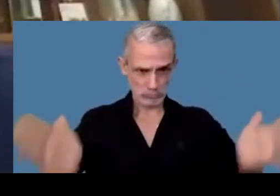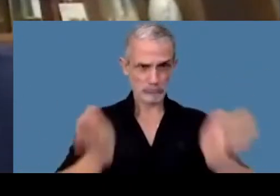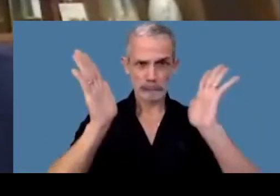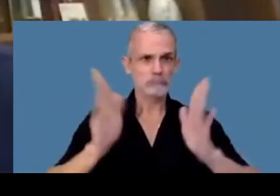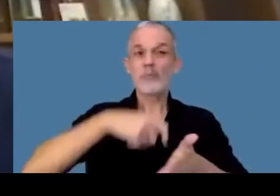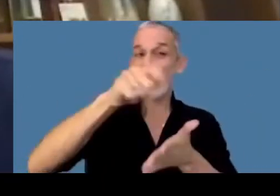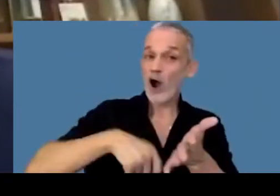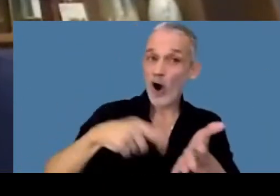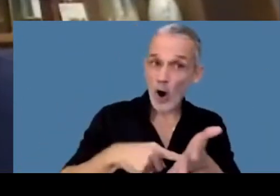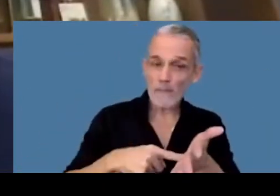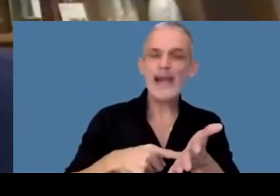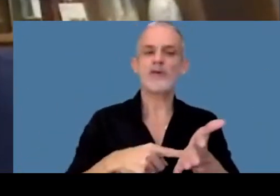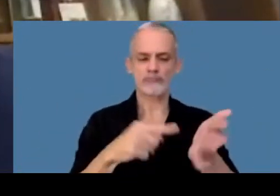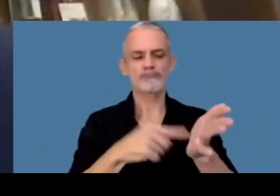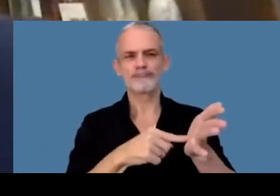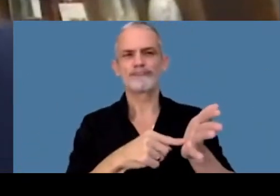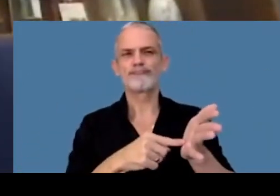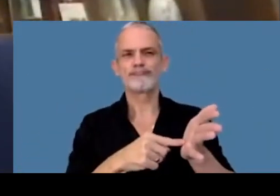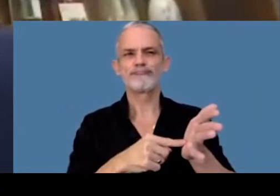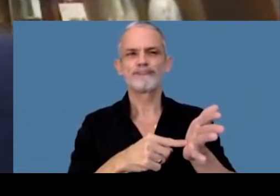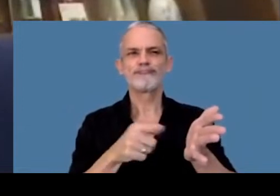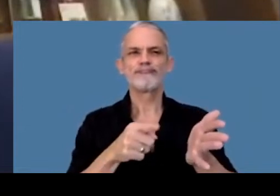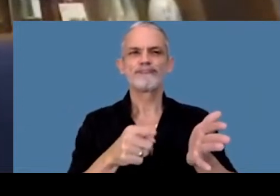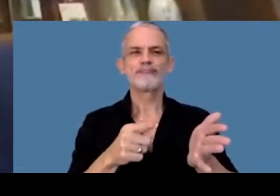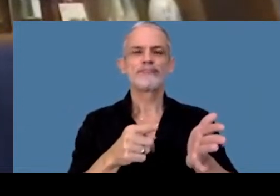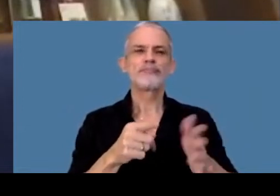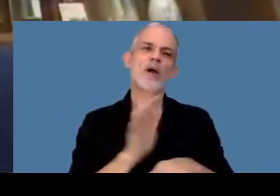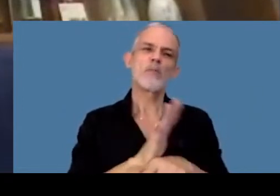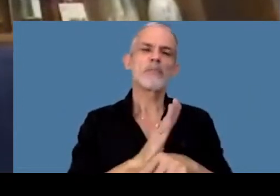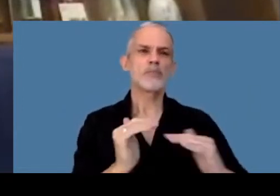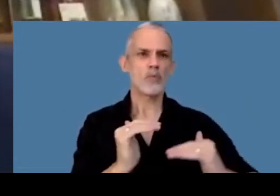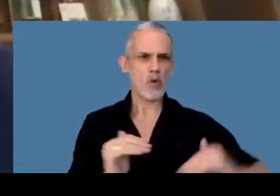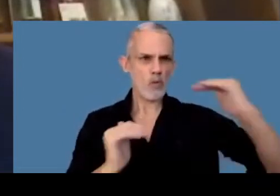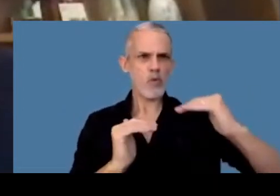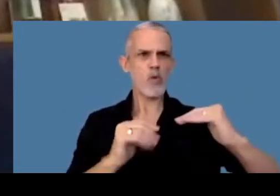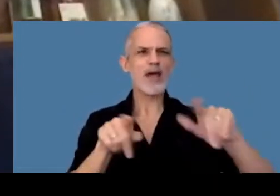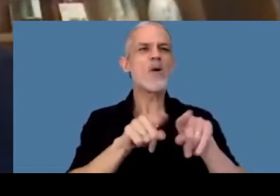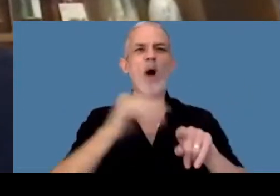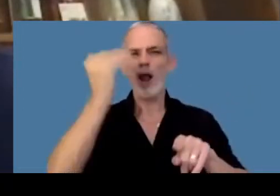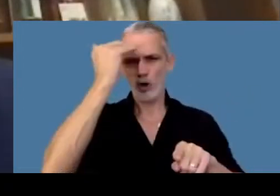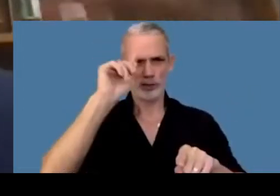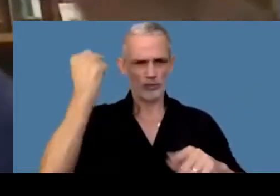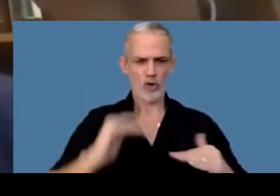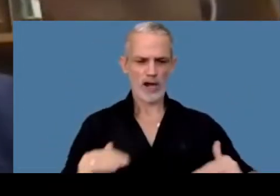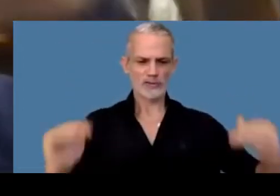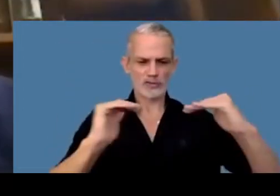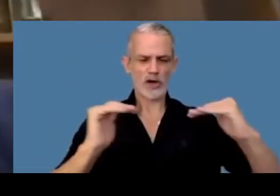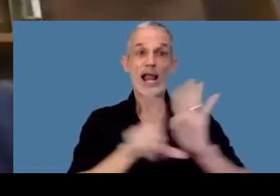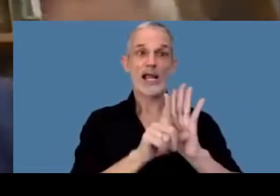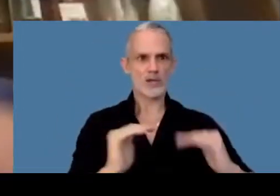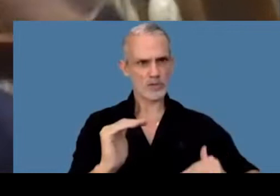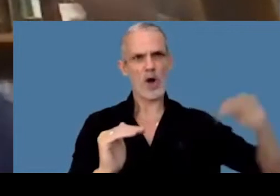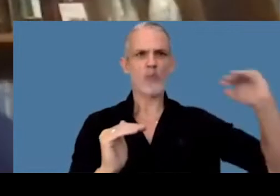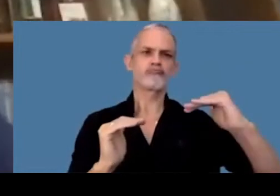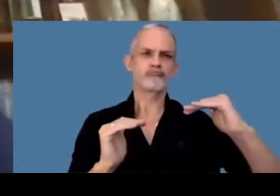sido considerado como de jerarquía constitucional, o sea, no solo supralegal, o sea, todos los